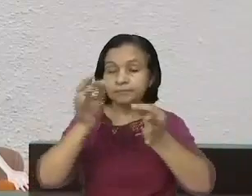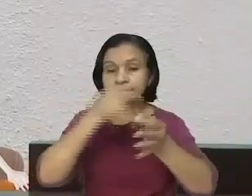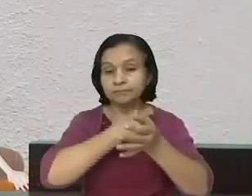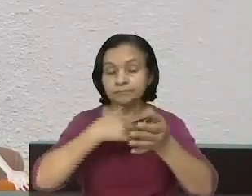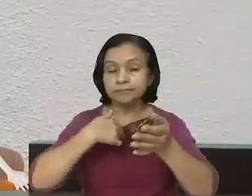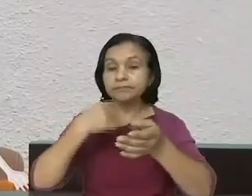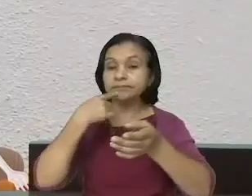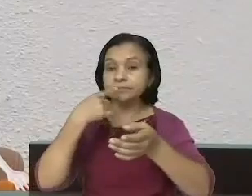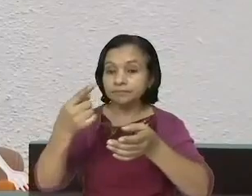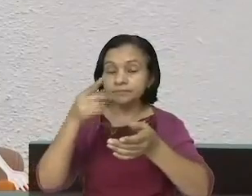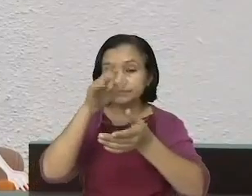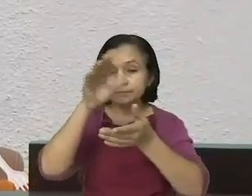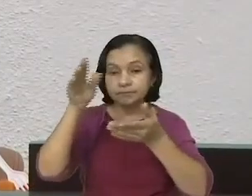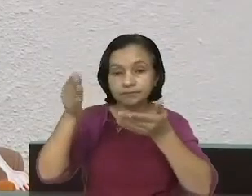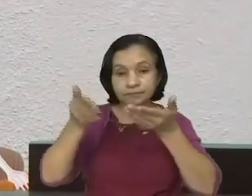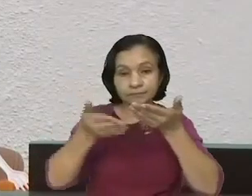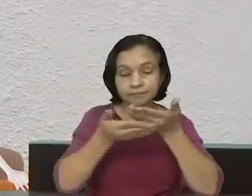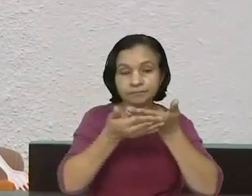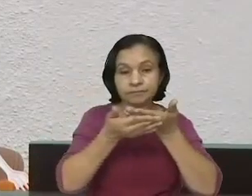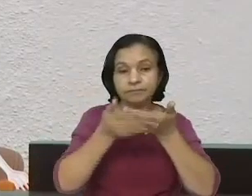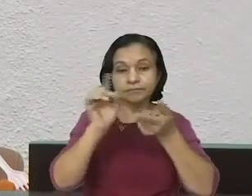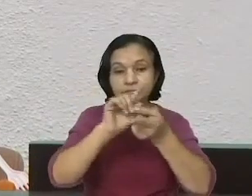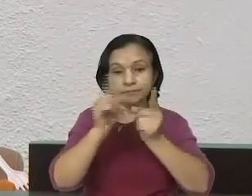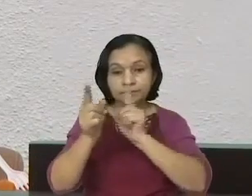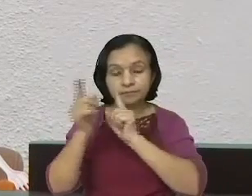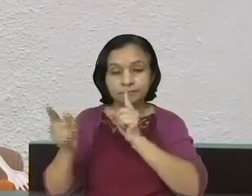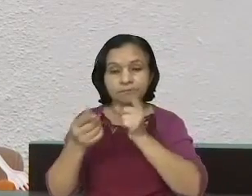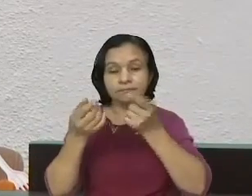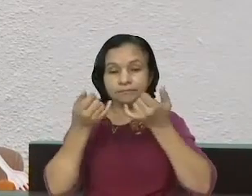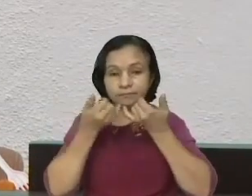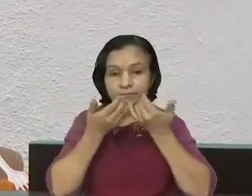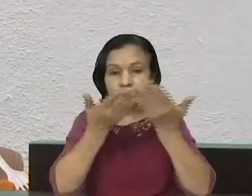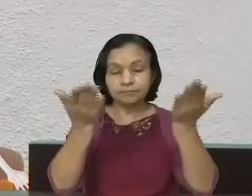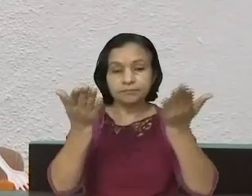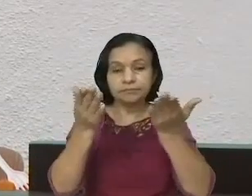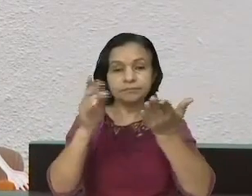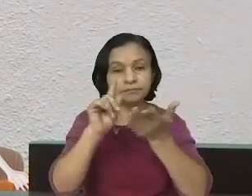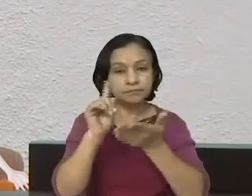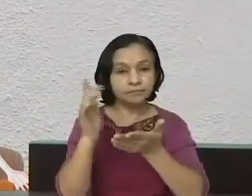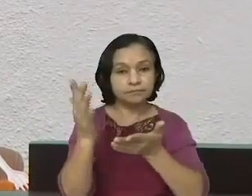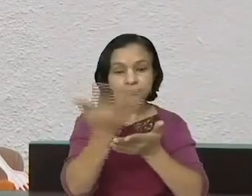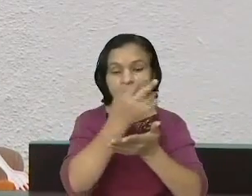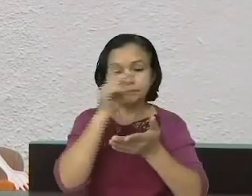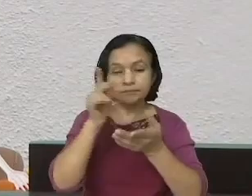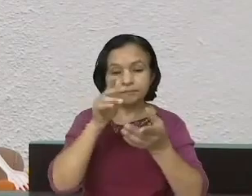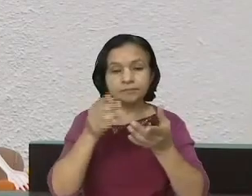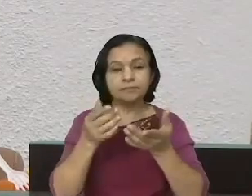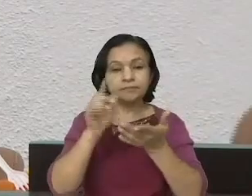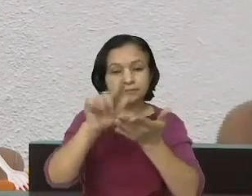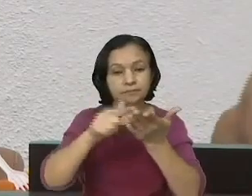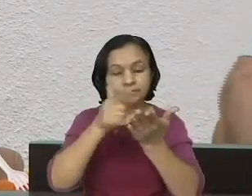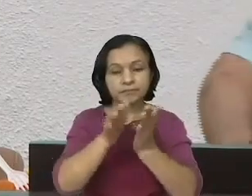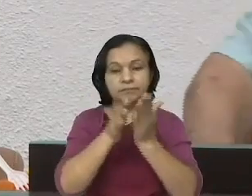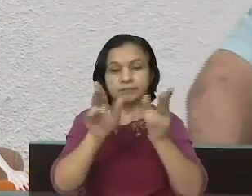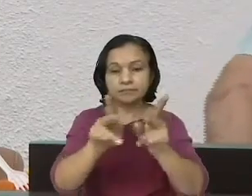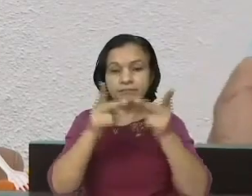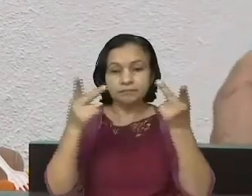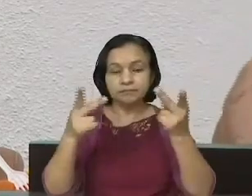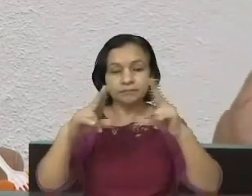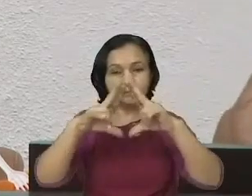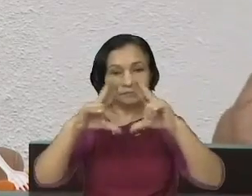se ordena integración de la reforma y la publicación del texto íntegro en la gaceta